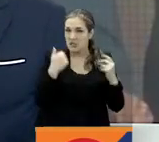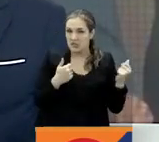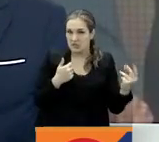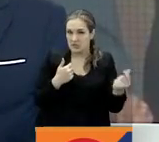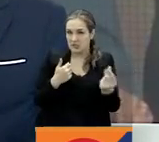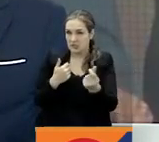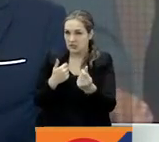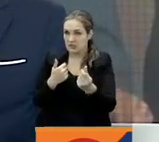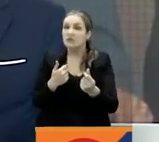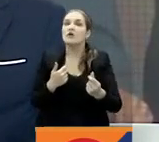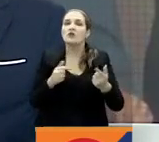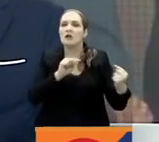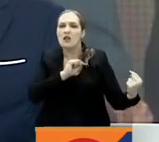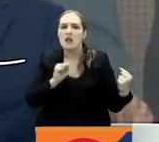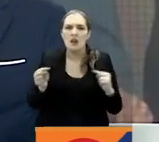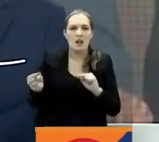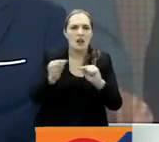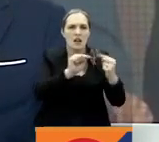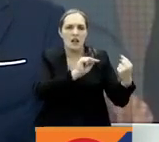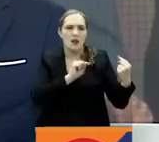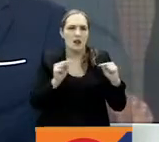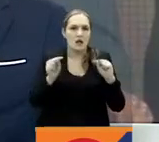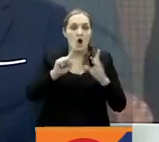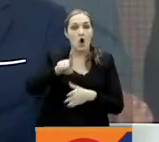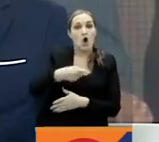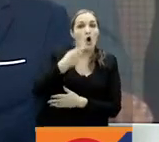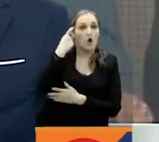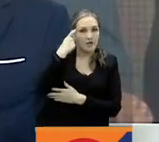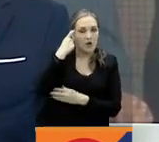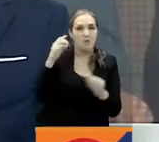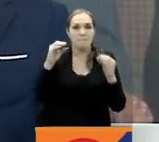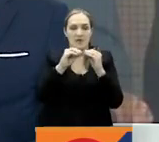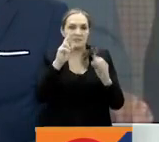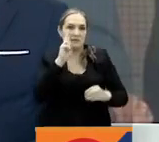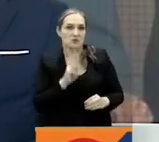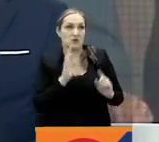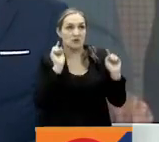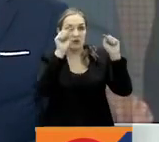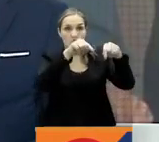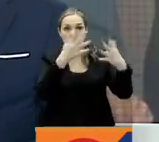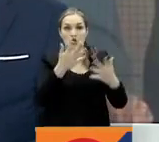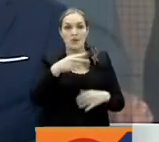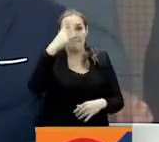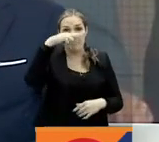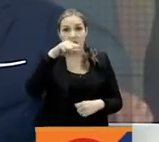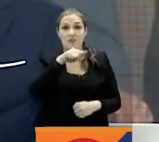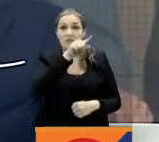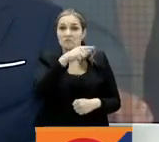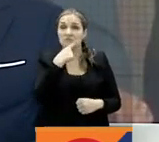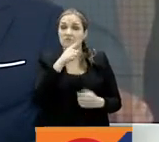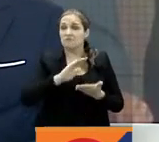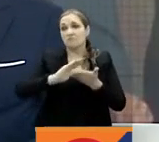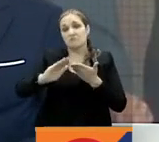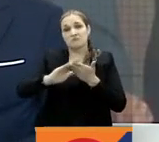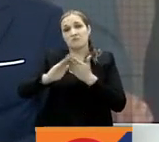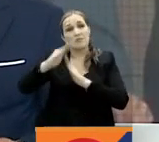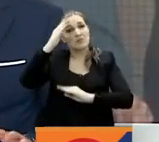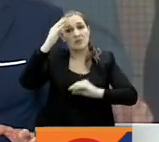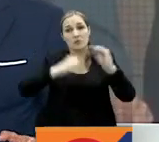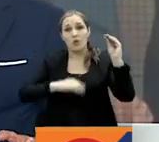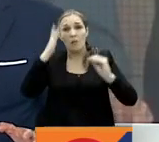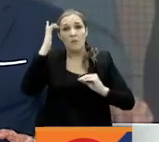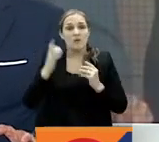tercera ronda de diálogos entre gobierno y oposición de Venezuela en México. Condena la xenofobia y la promesa de avances son